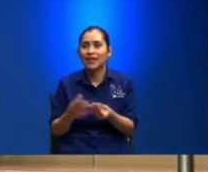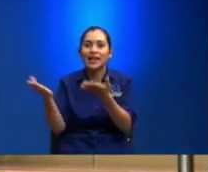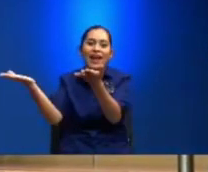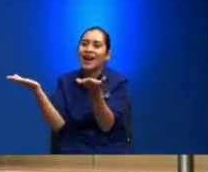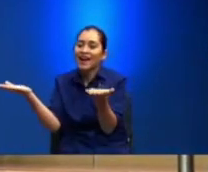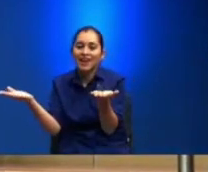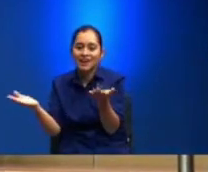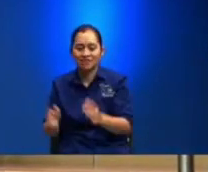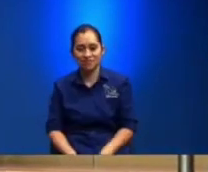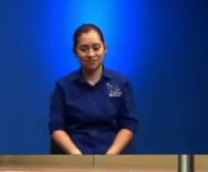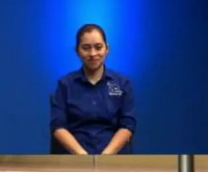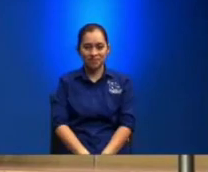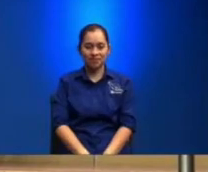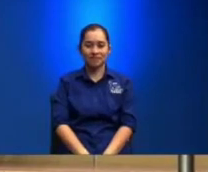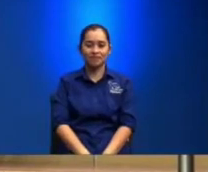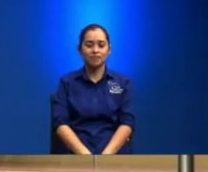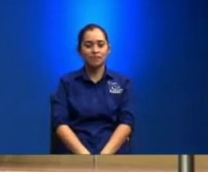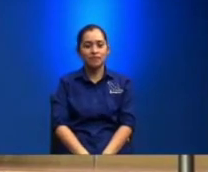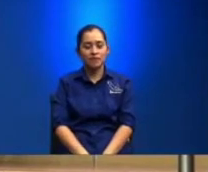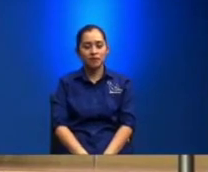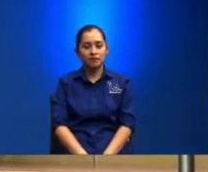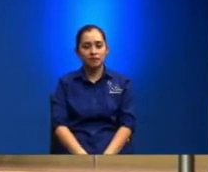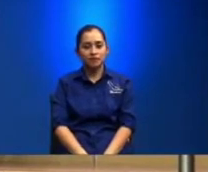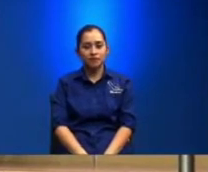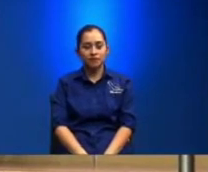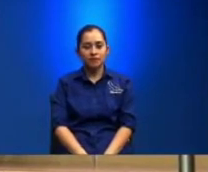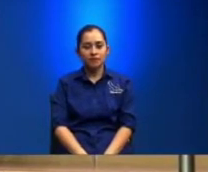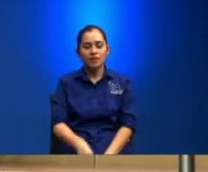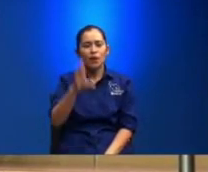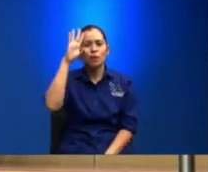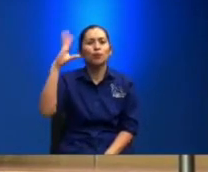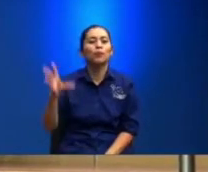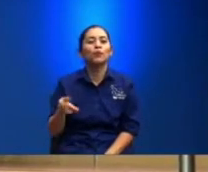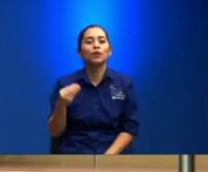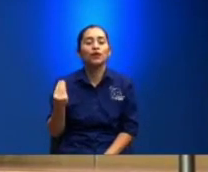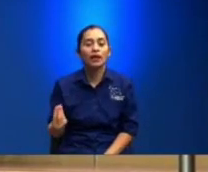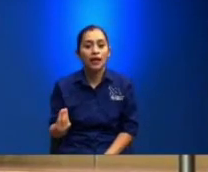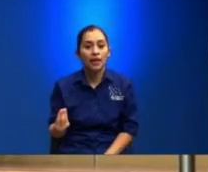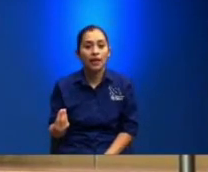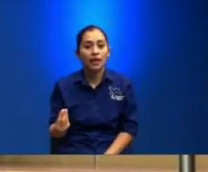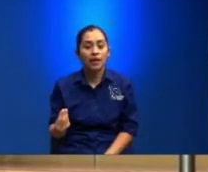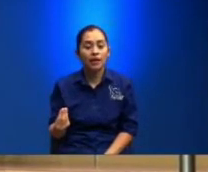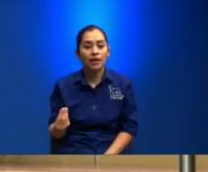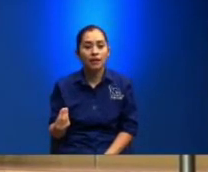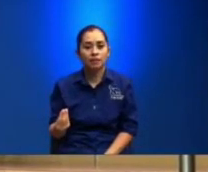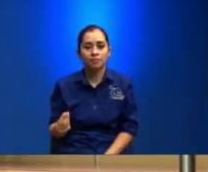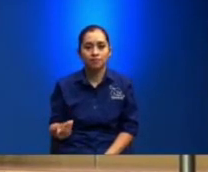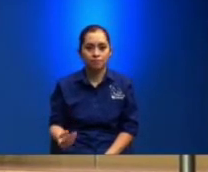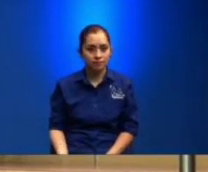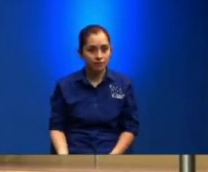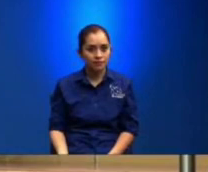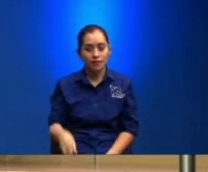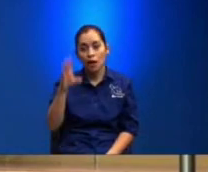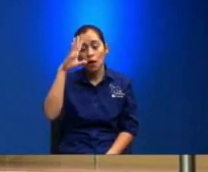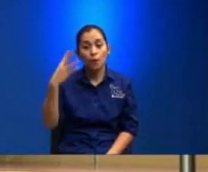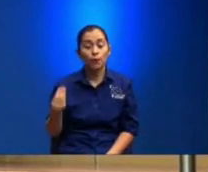trajo a porque porque le hace eso porque nunca sale de aquí